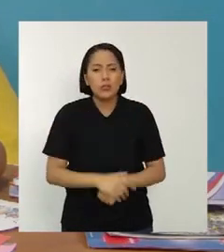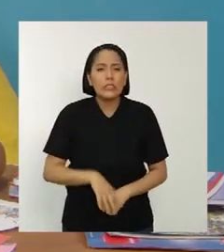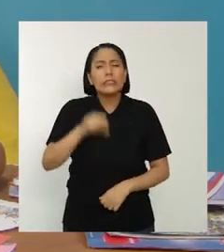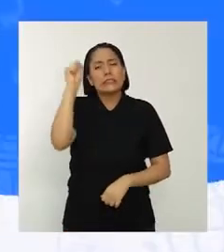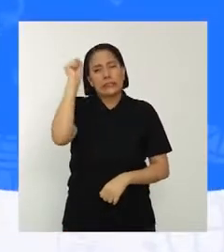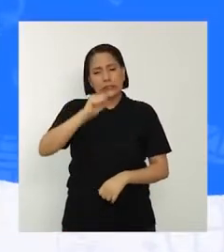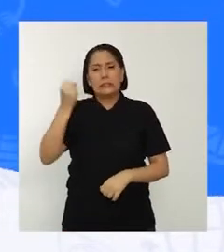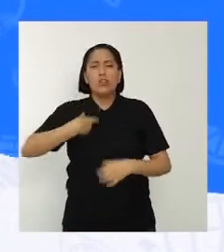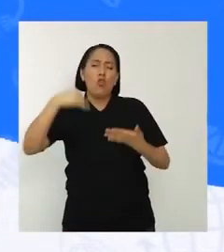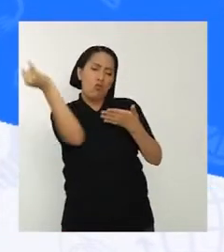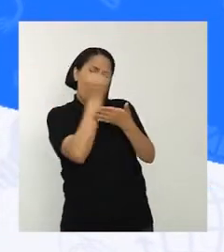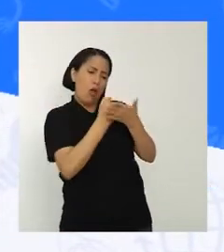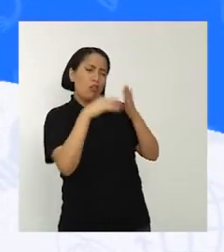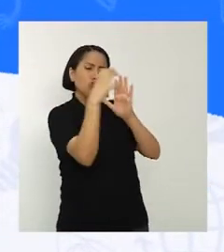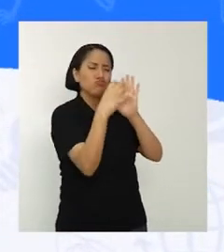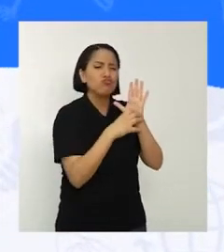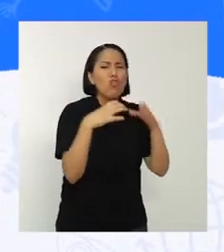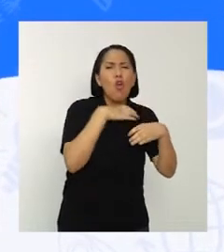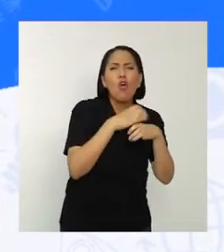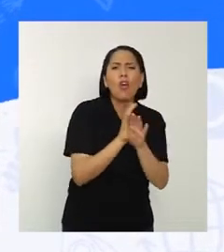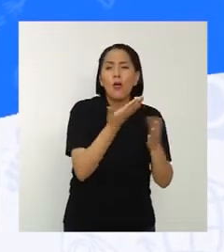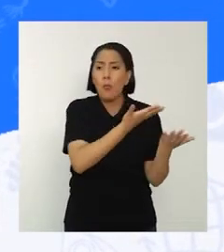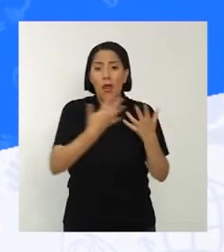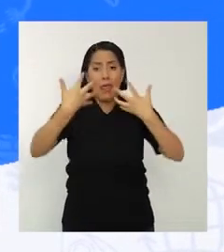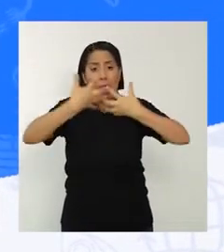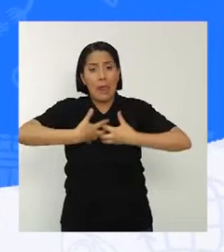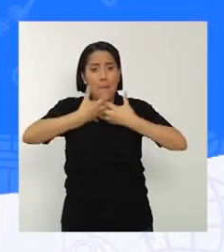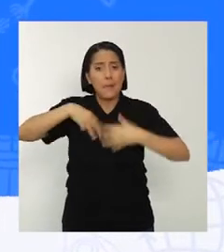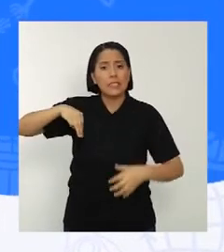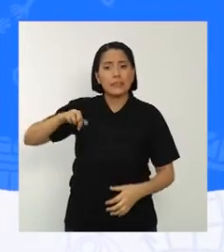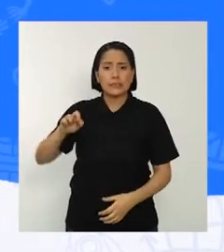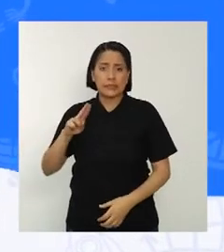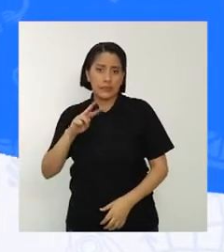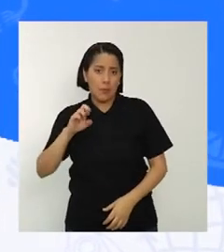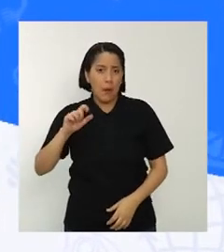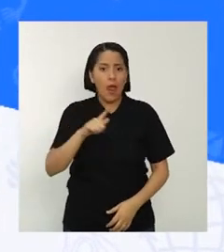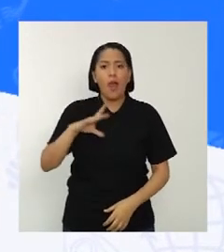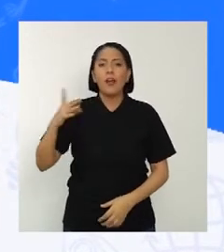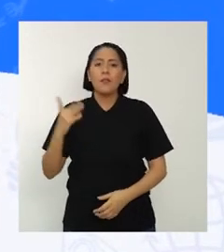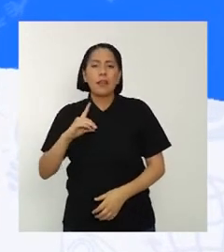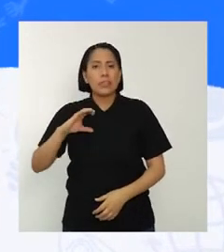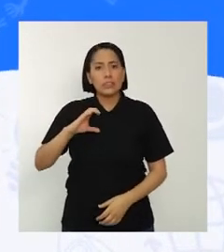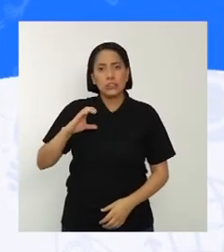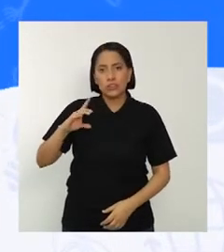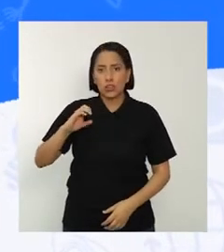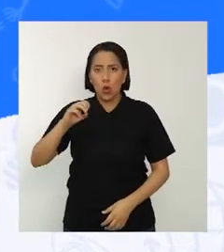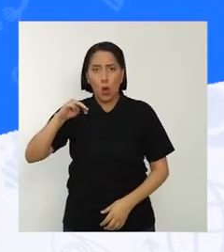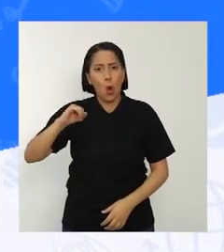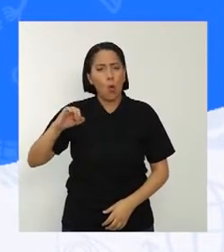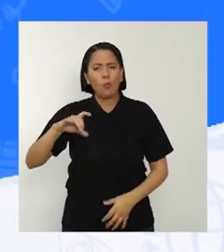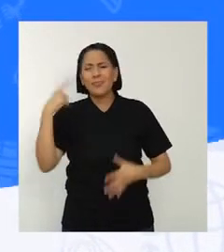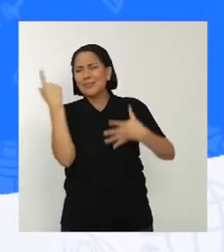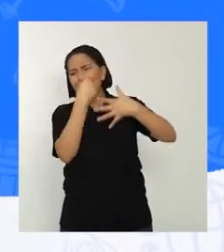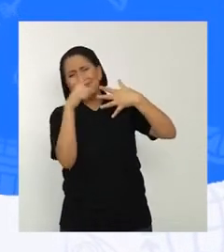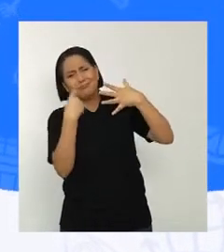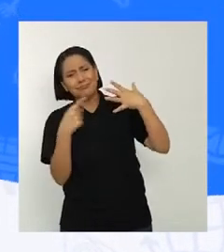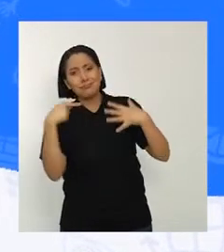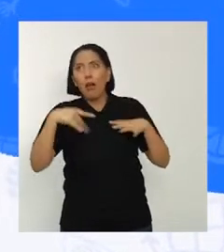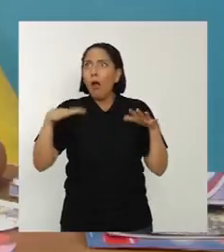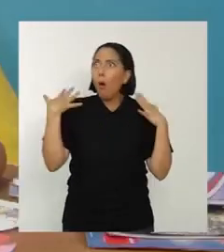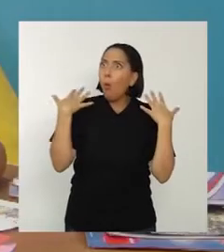¿verdad? Muchos de los cómics que hago los he creado para empresas como Marvel, DC Comics, Dark Horse, entre